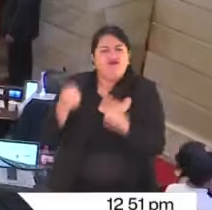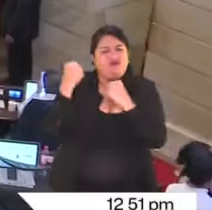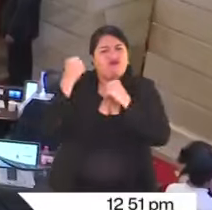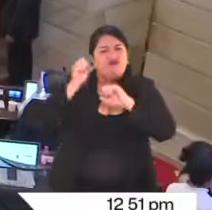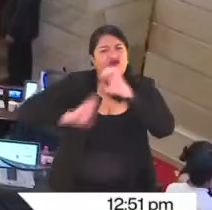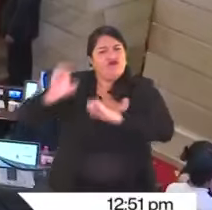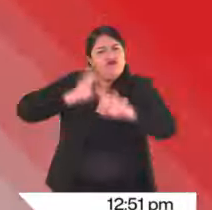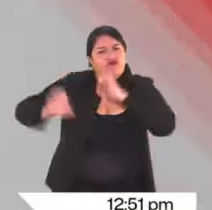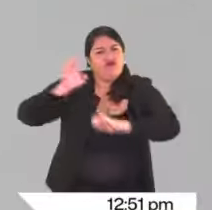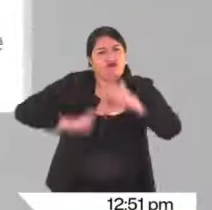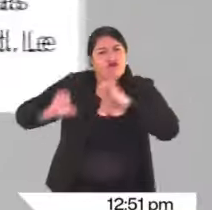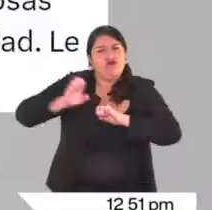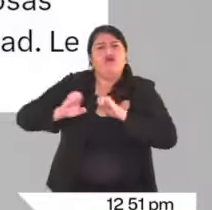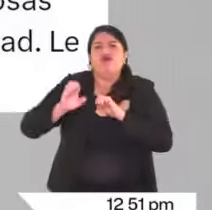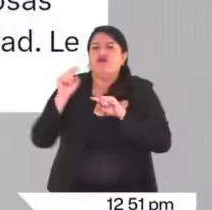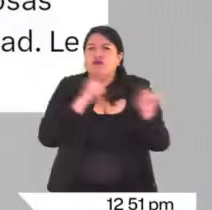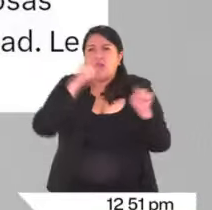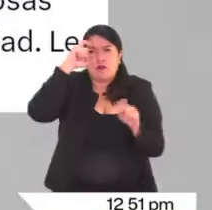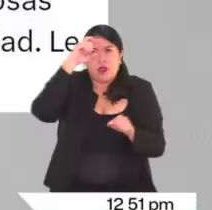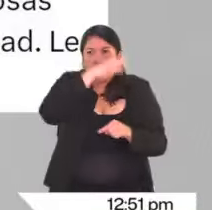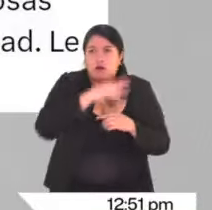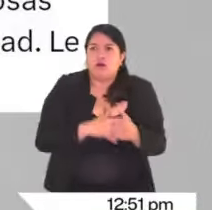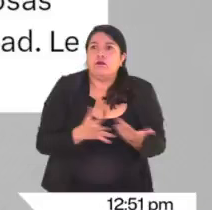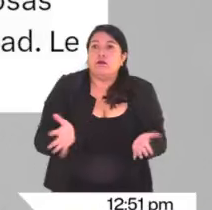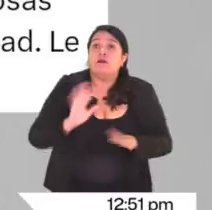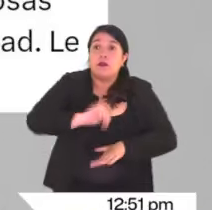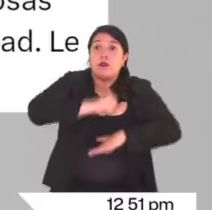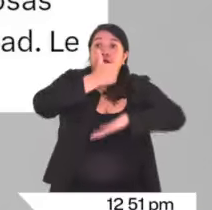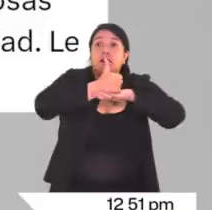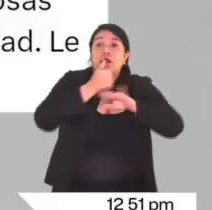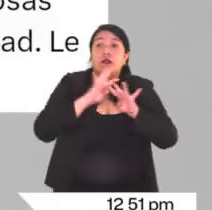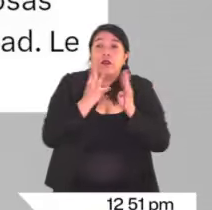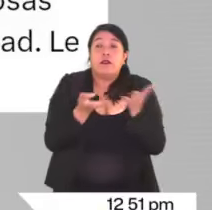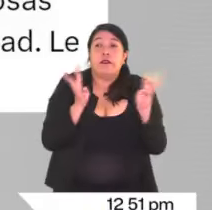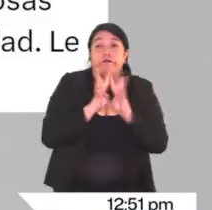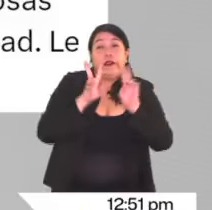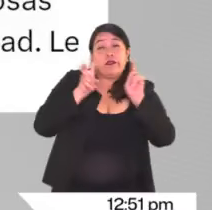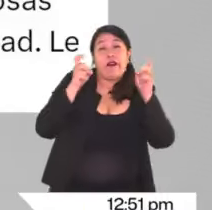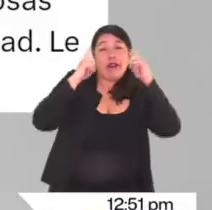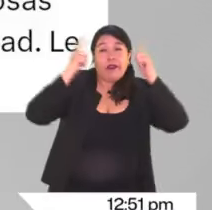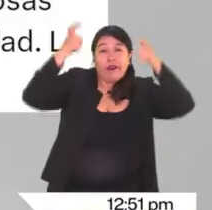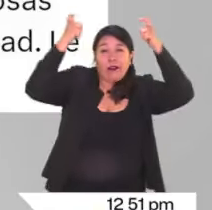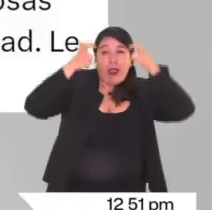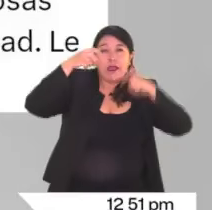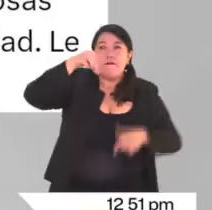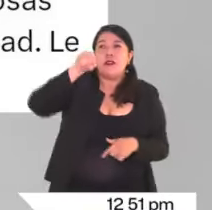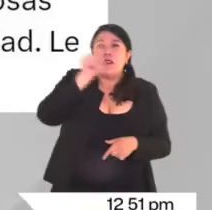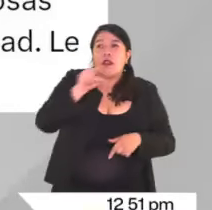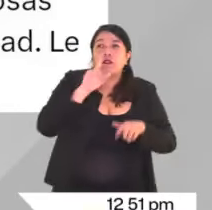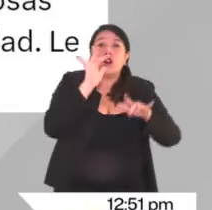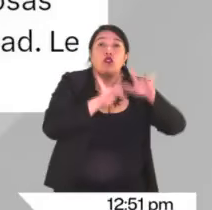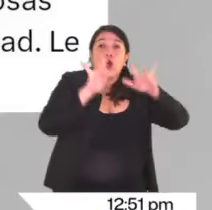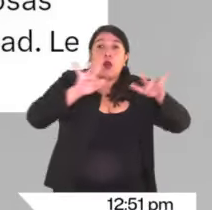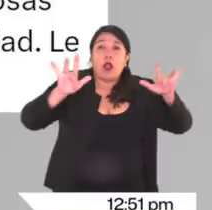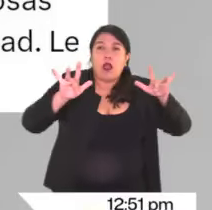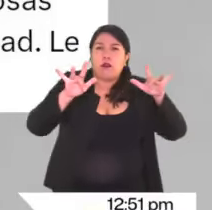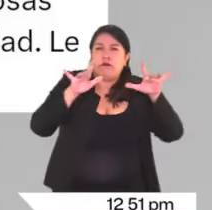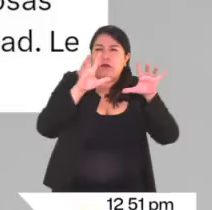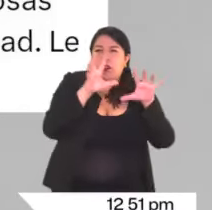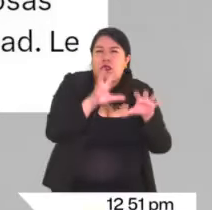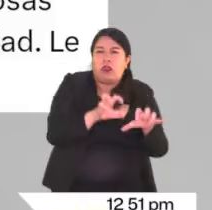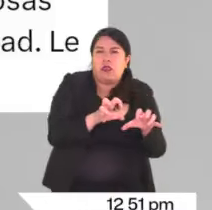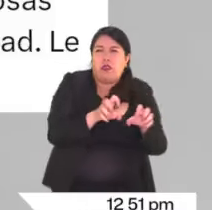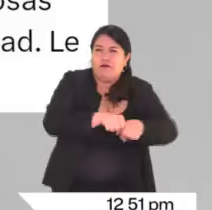iniciativas del presidente Petro dirige senado es del Rey midas todo lo que toca lo vuelve escombro ha